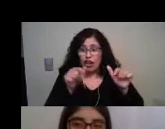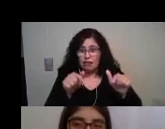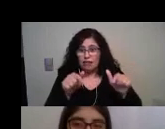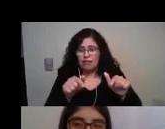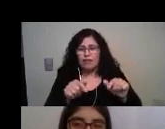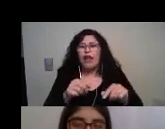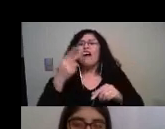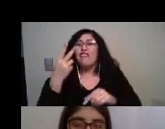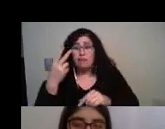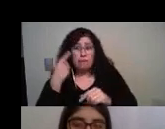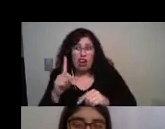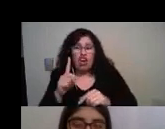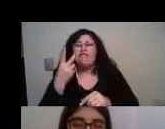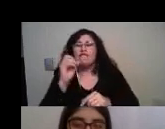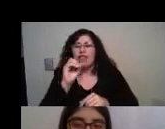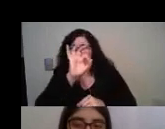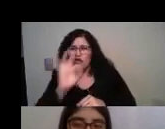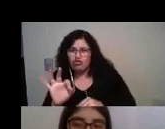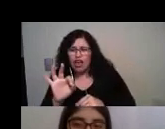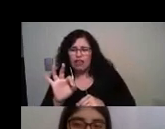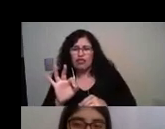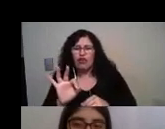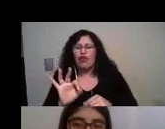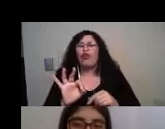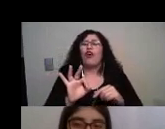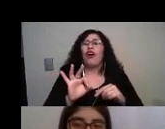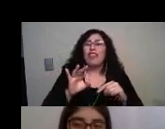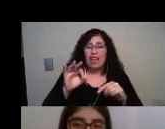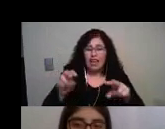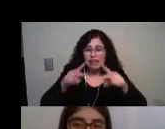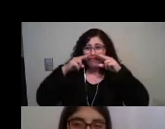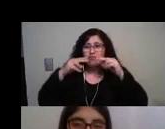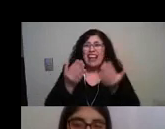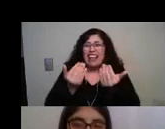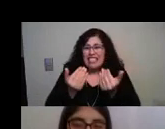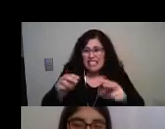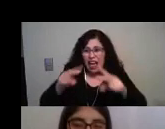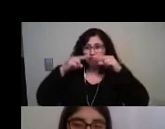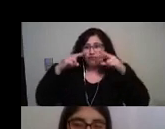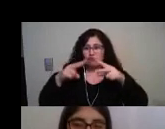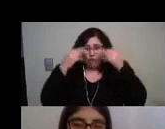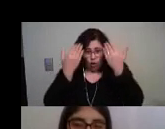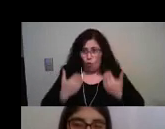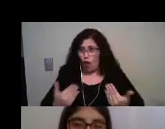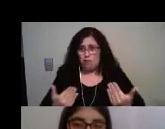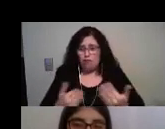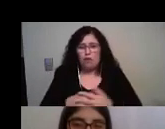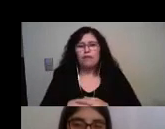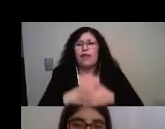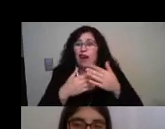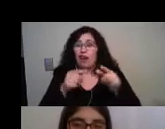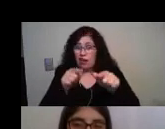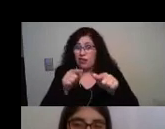de oxígeno, que es parte del metabolismo basal y de energía, ¿ya? Entonces, una estructura particularmente con